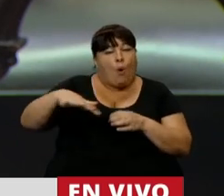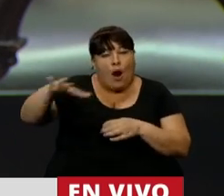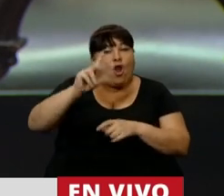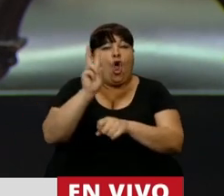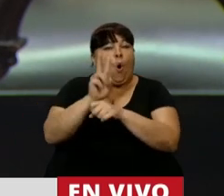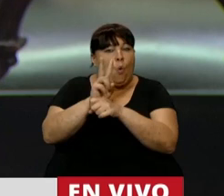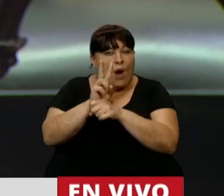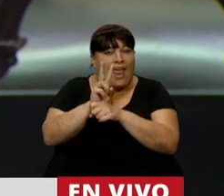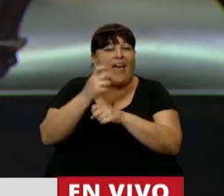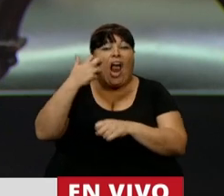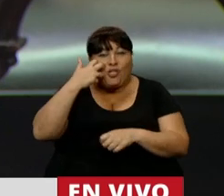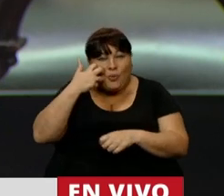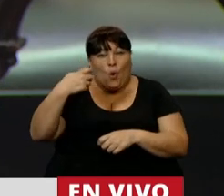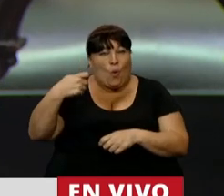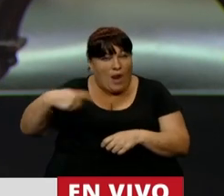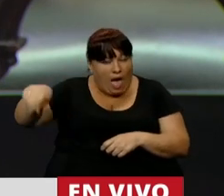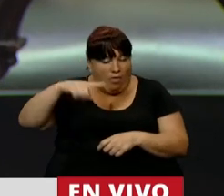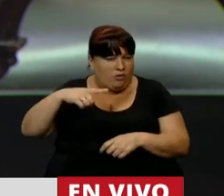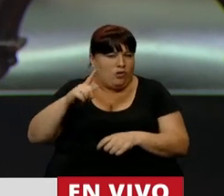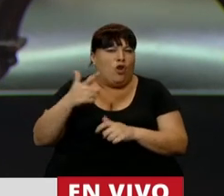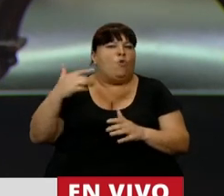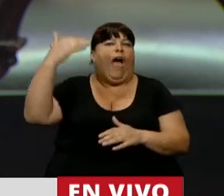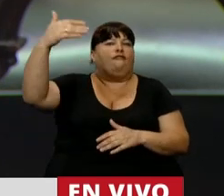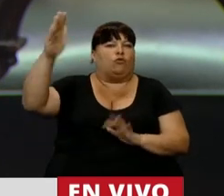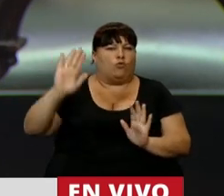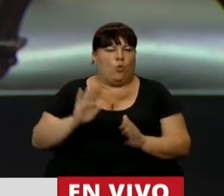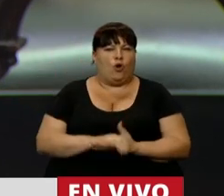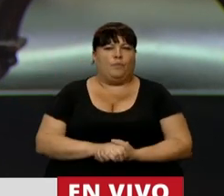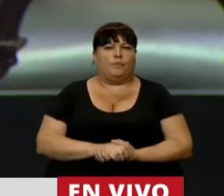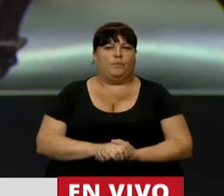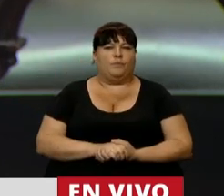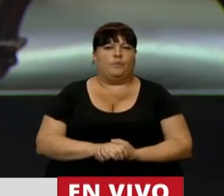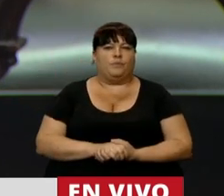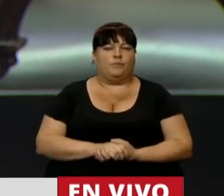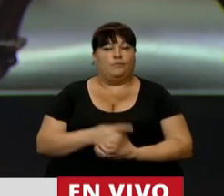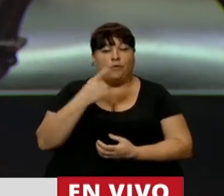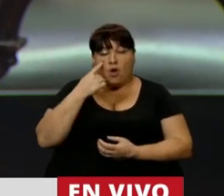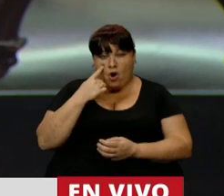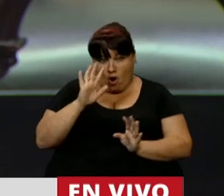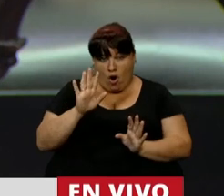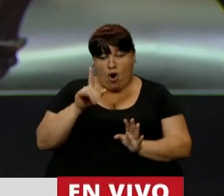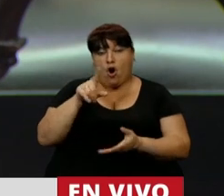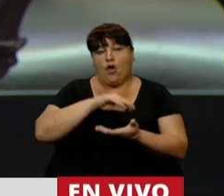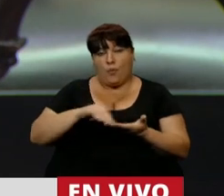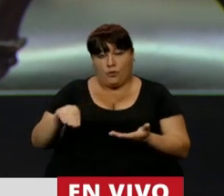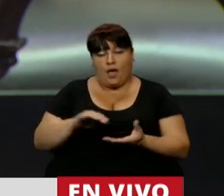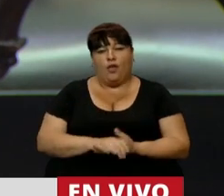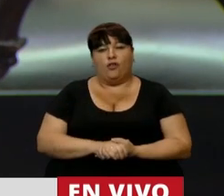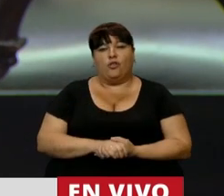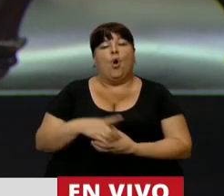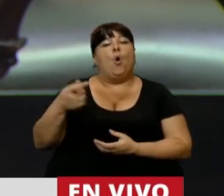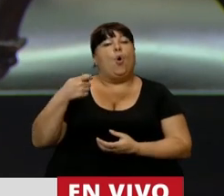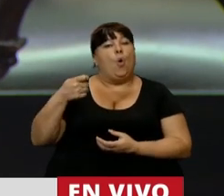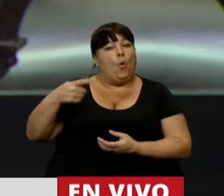no cuida a sus adultos mayores no tiene futuro. Ojo, señores diputados,